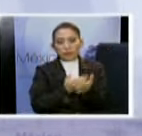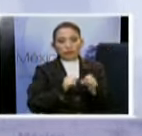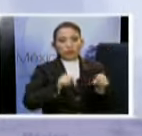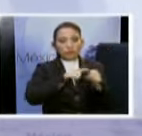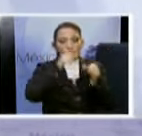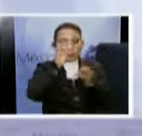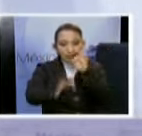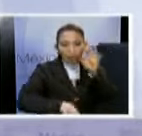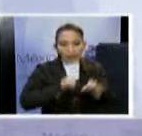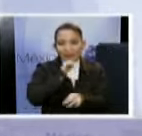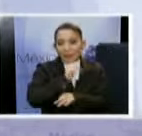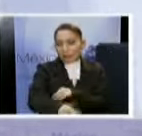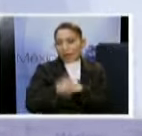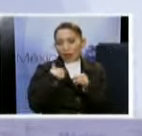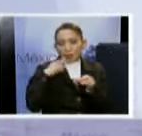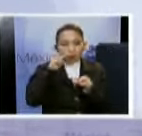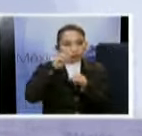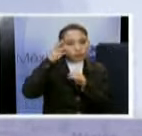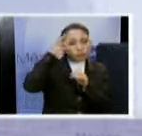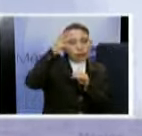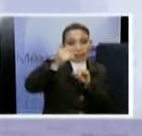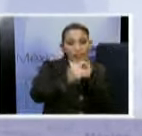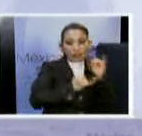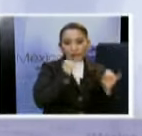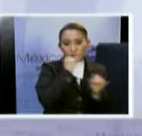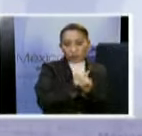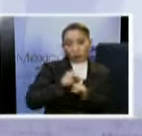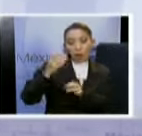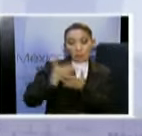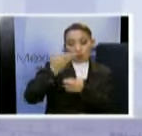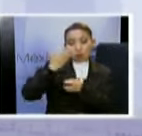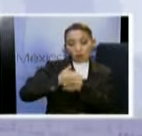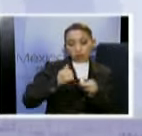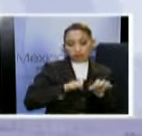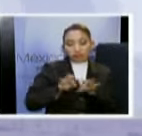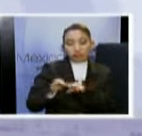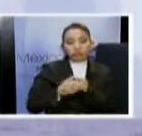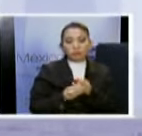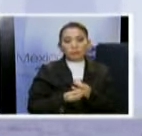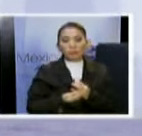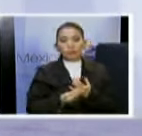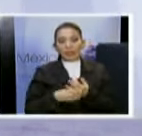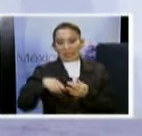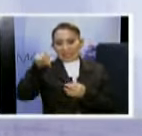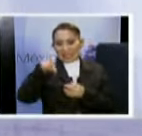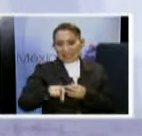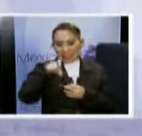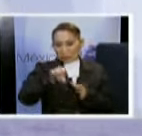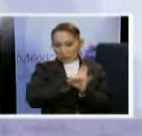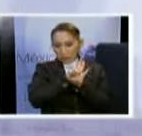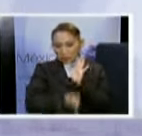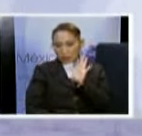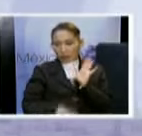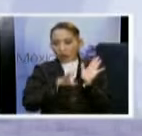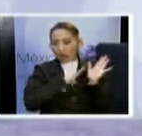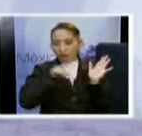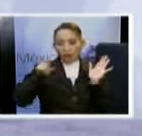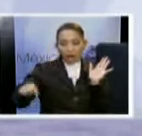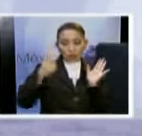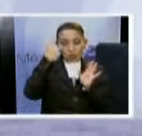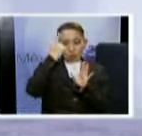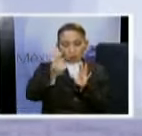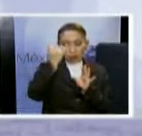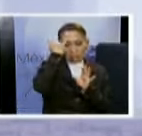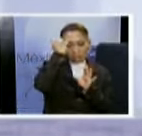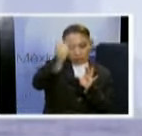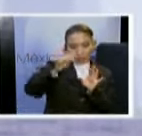sociales, incluyendo una proyección internacional muy dinámica. En Quebec, por ejemplo, existe una sólida tesis en